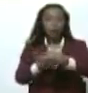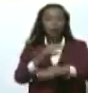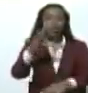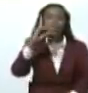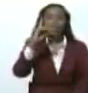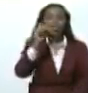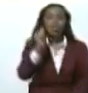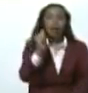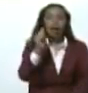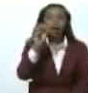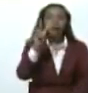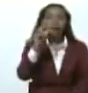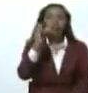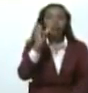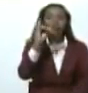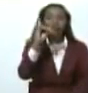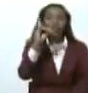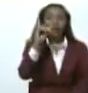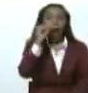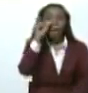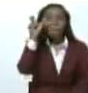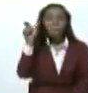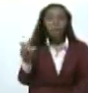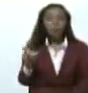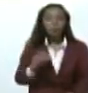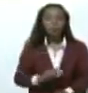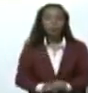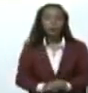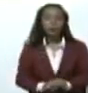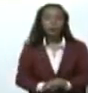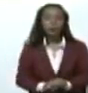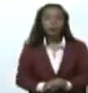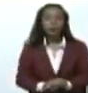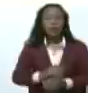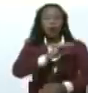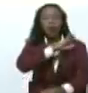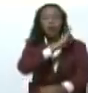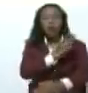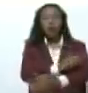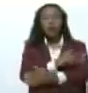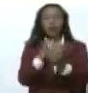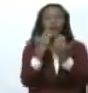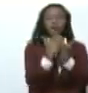David Ricardo Uzcategui Campins, de Fuerza Vecinal,